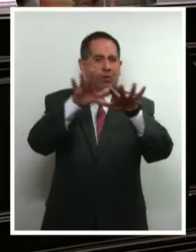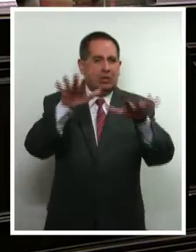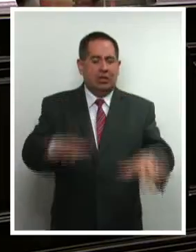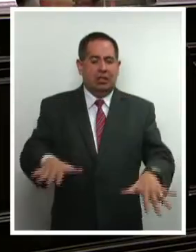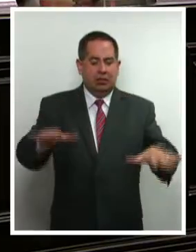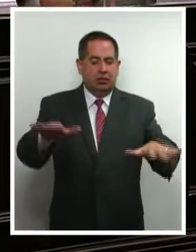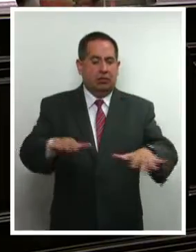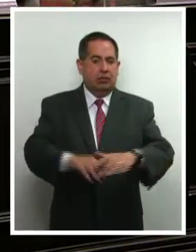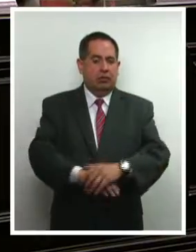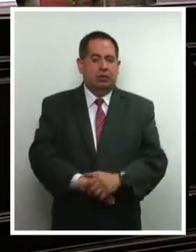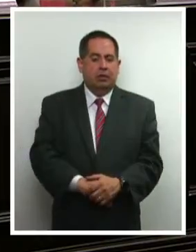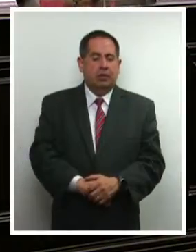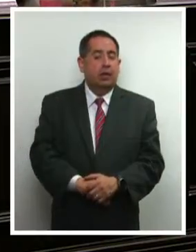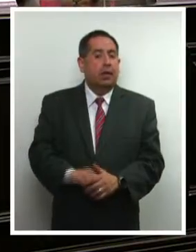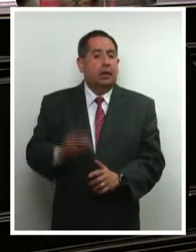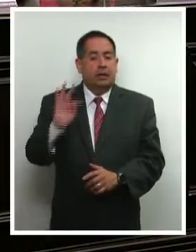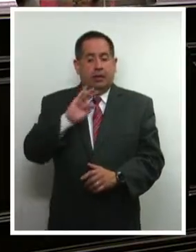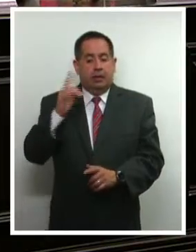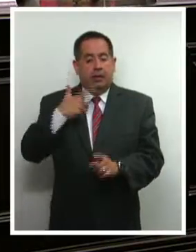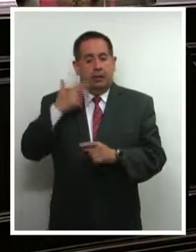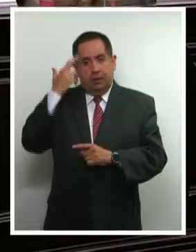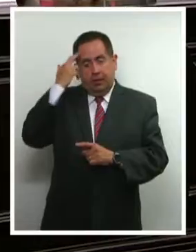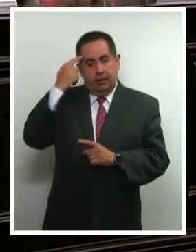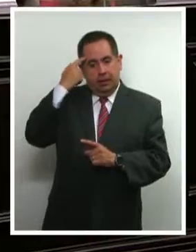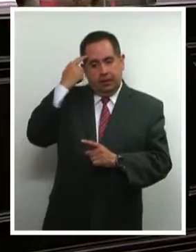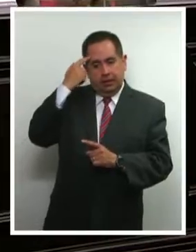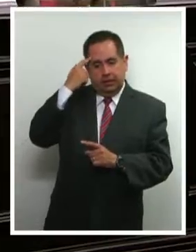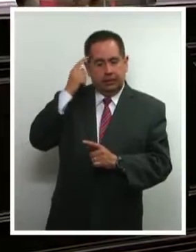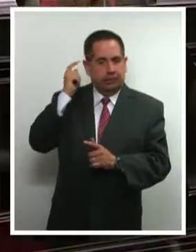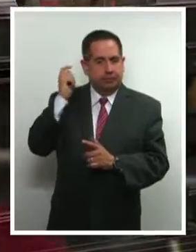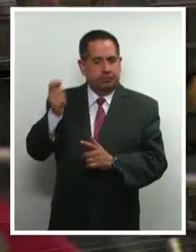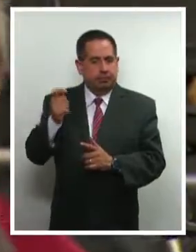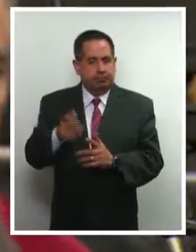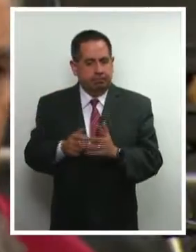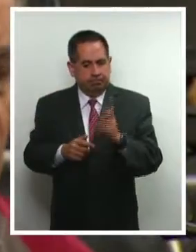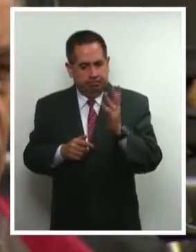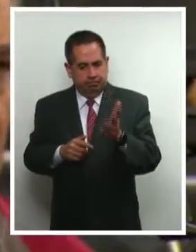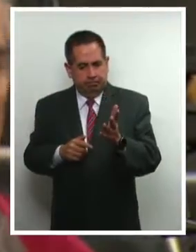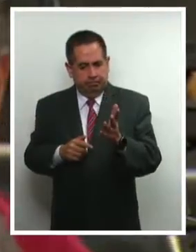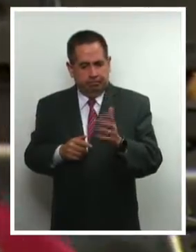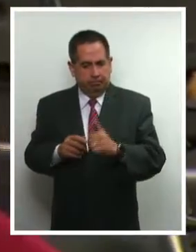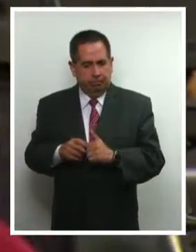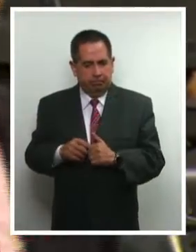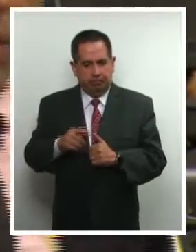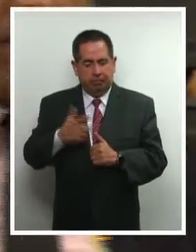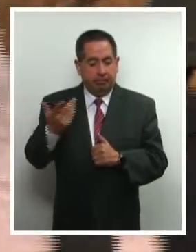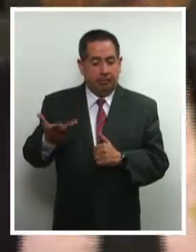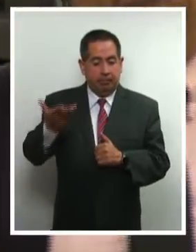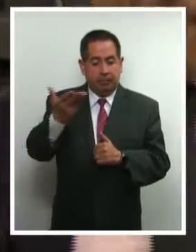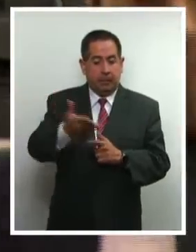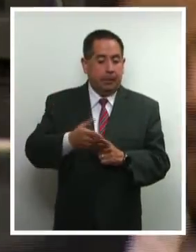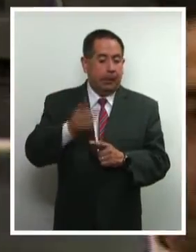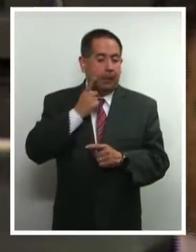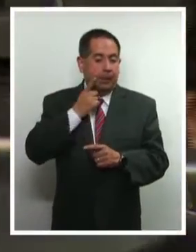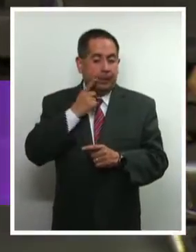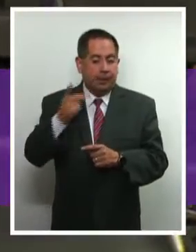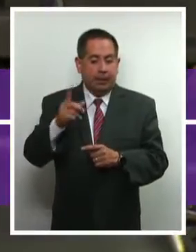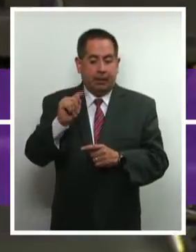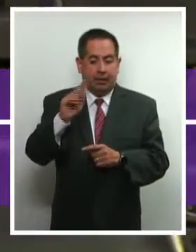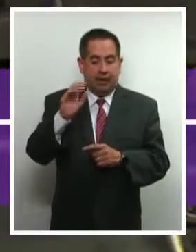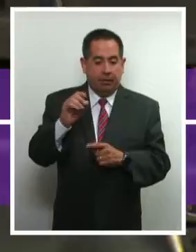Si siguiese la lógica que plantea el razonamiento que plantea el diputado